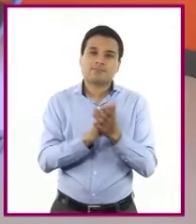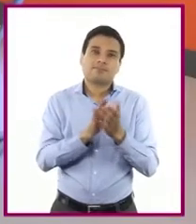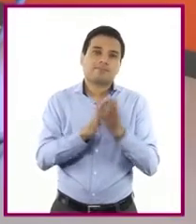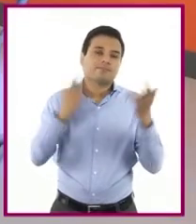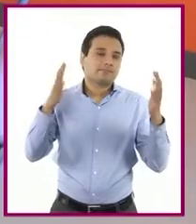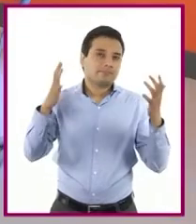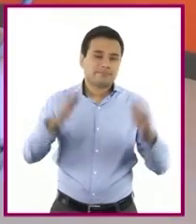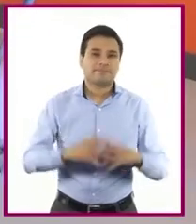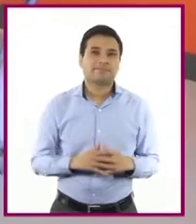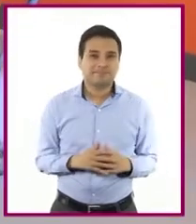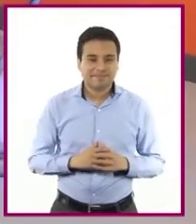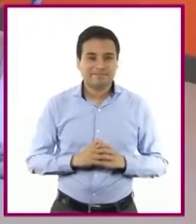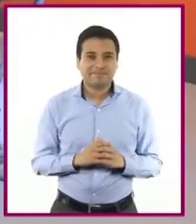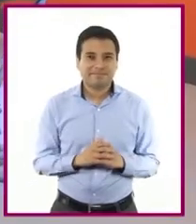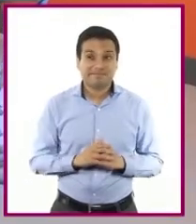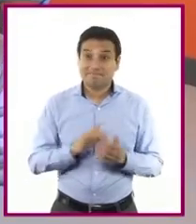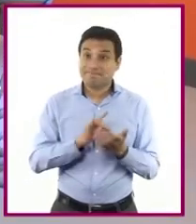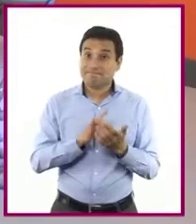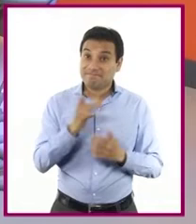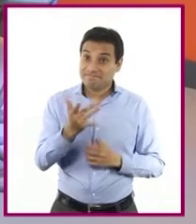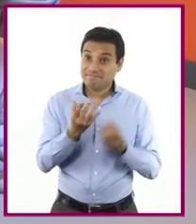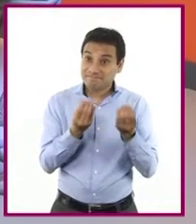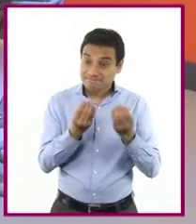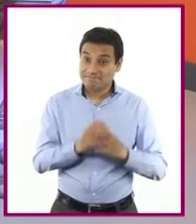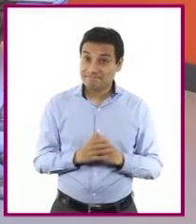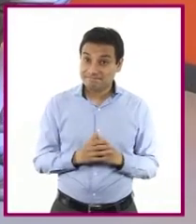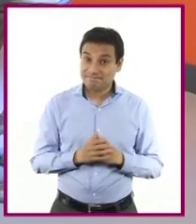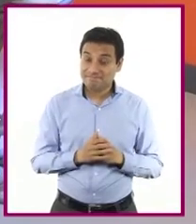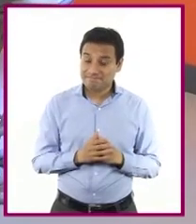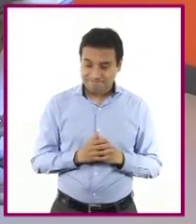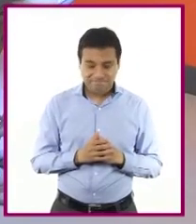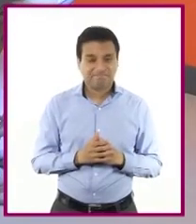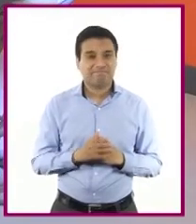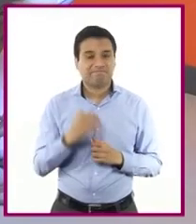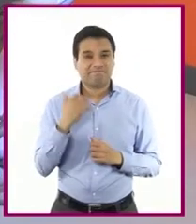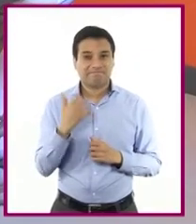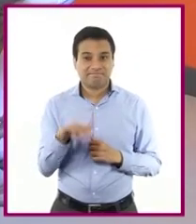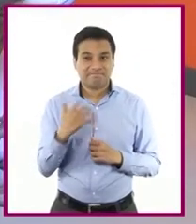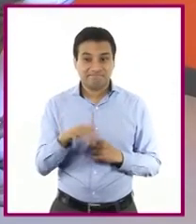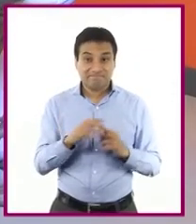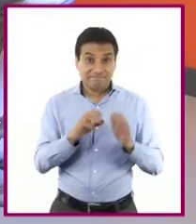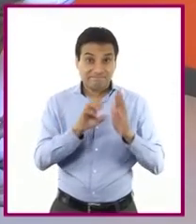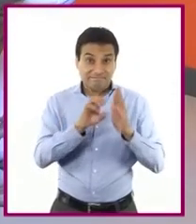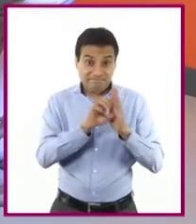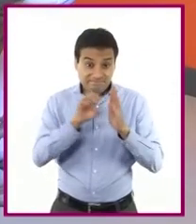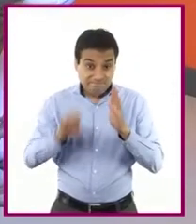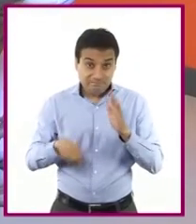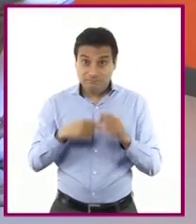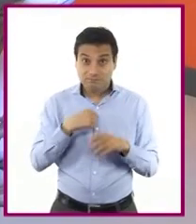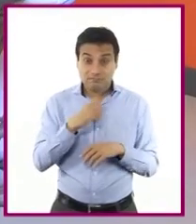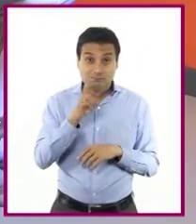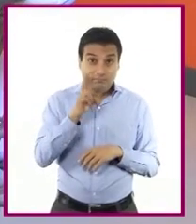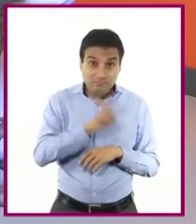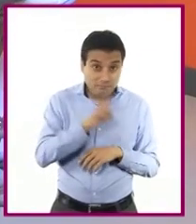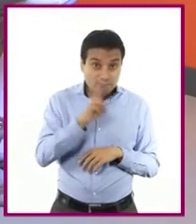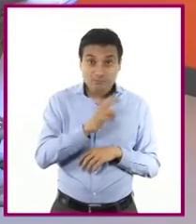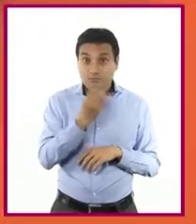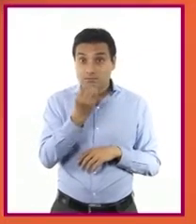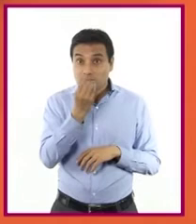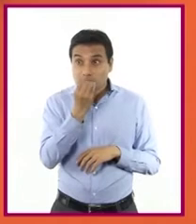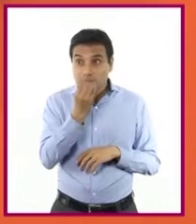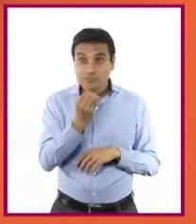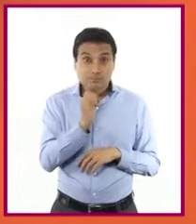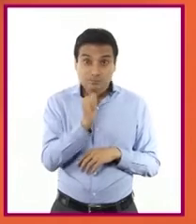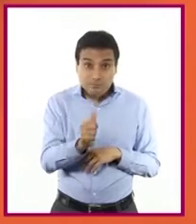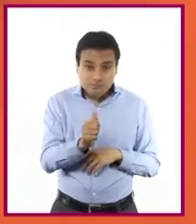puntos! ¡Muchas gracias! Por supuesto, me queda claro que si no respiro, no como, mucho menos me voy a